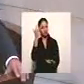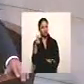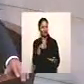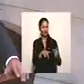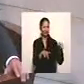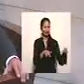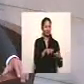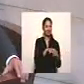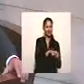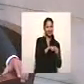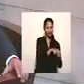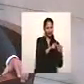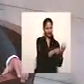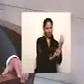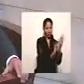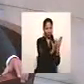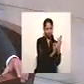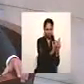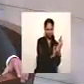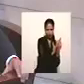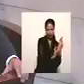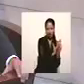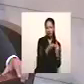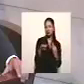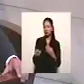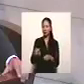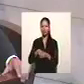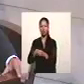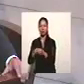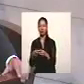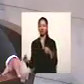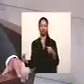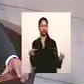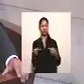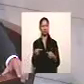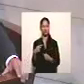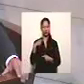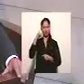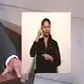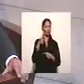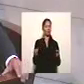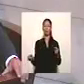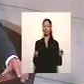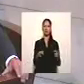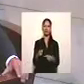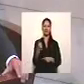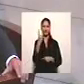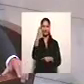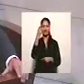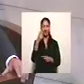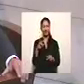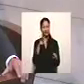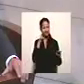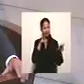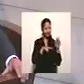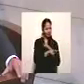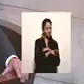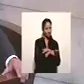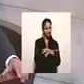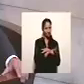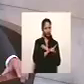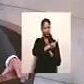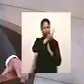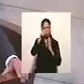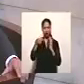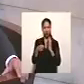de carga, entre la industria y los transportadores. Eso lo único que muestra es una falta de visión integral del gobierno frente a